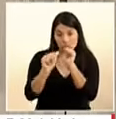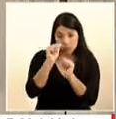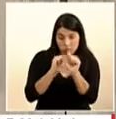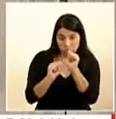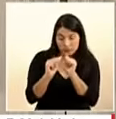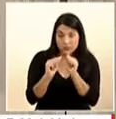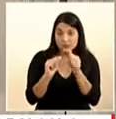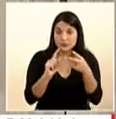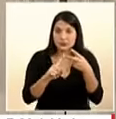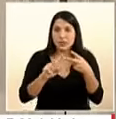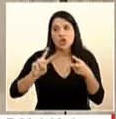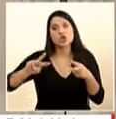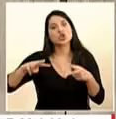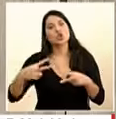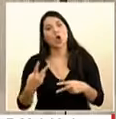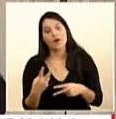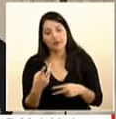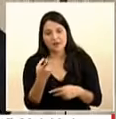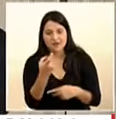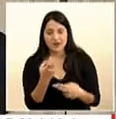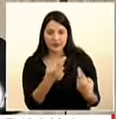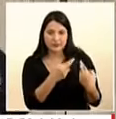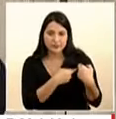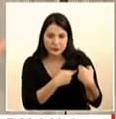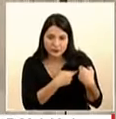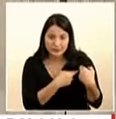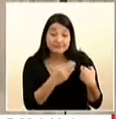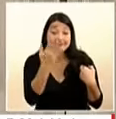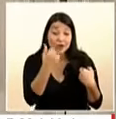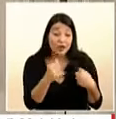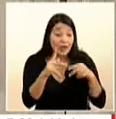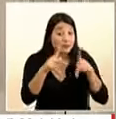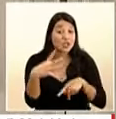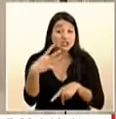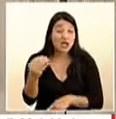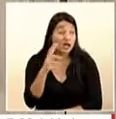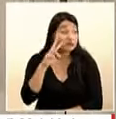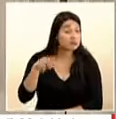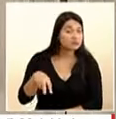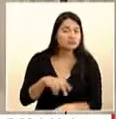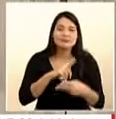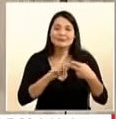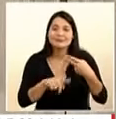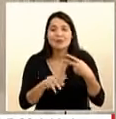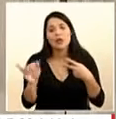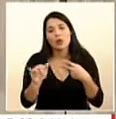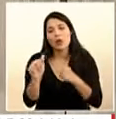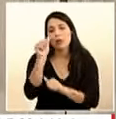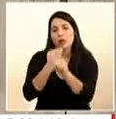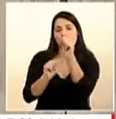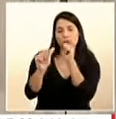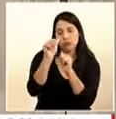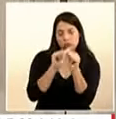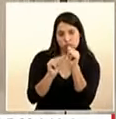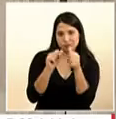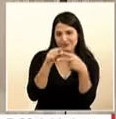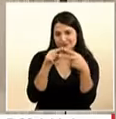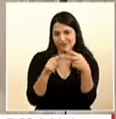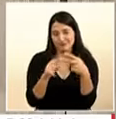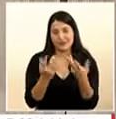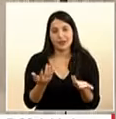no es doble irresponsabilidad en cuanto la persona no debería estar afuera conduciendo en estado de ebriedad